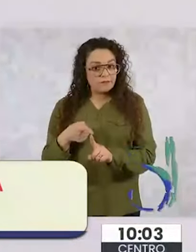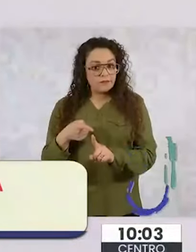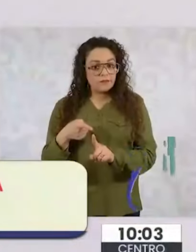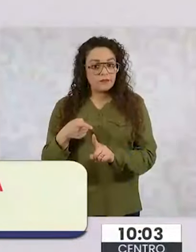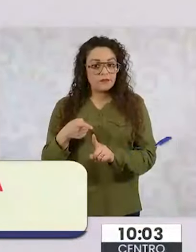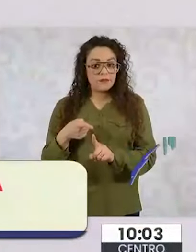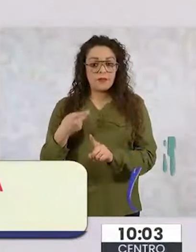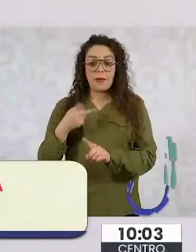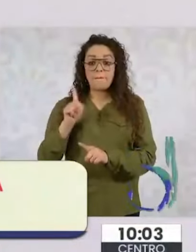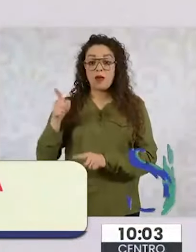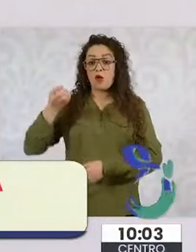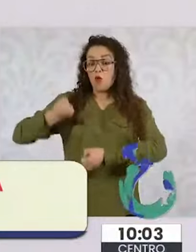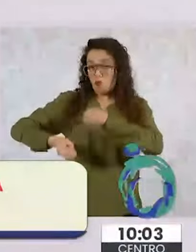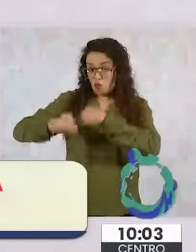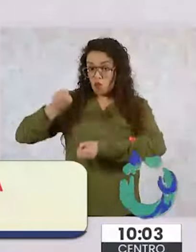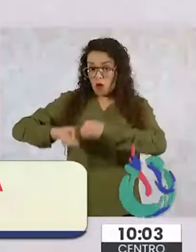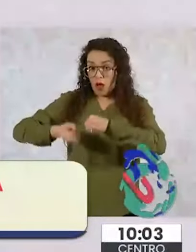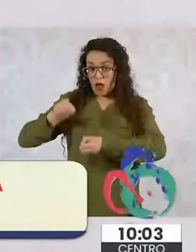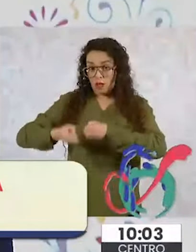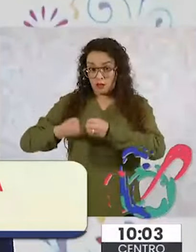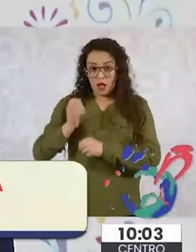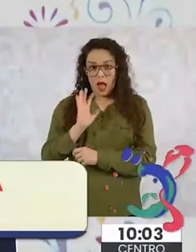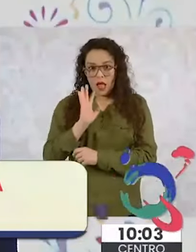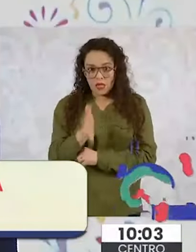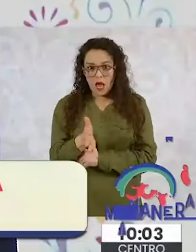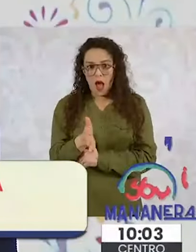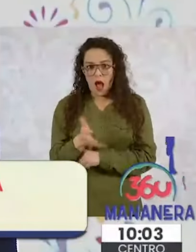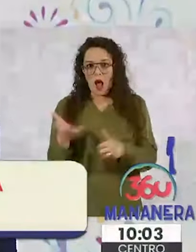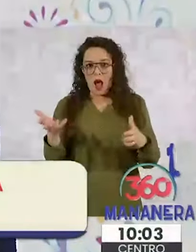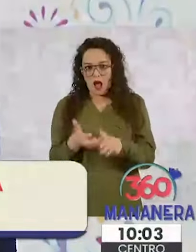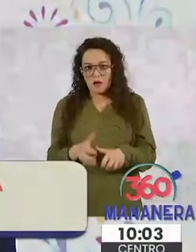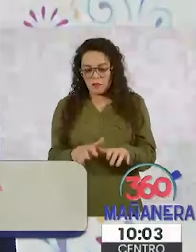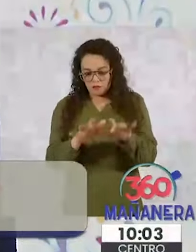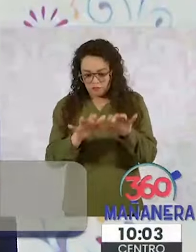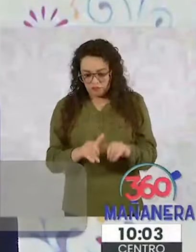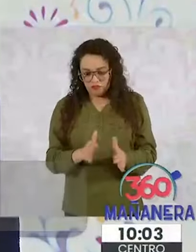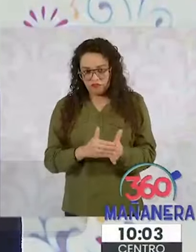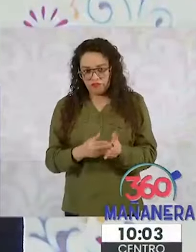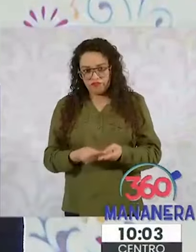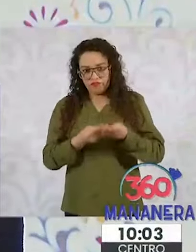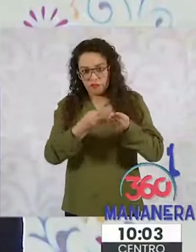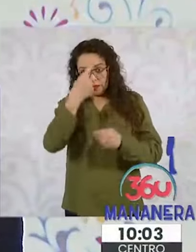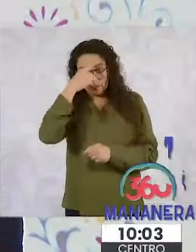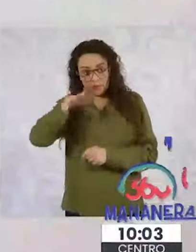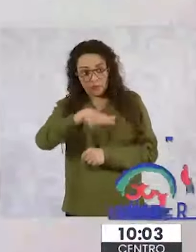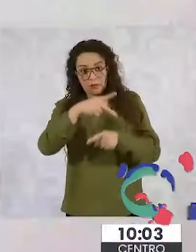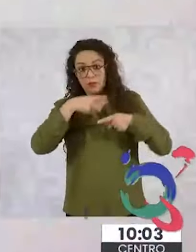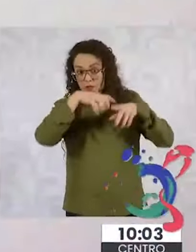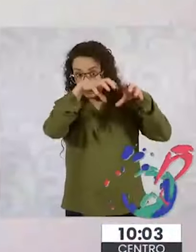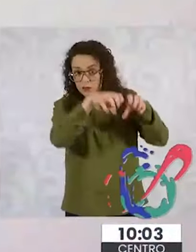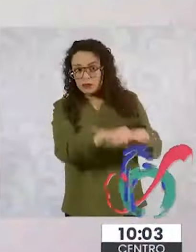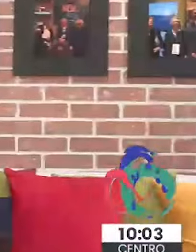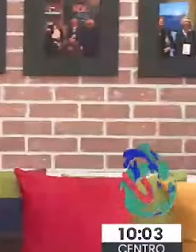no eh Dio la orden de aprehensión entonces son al menos estos